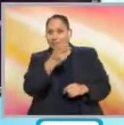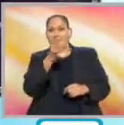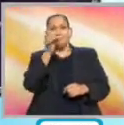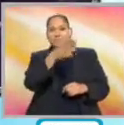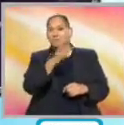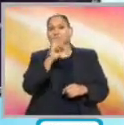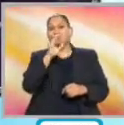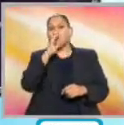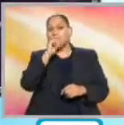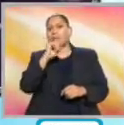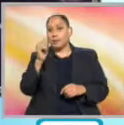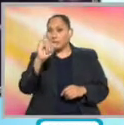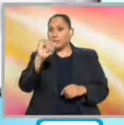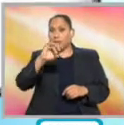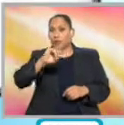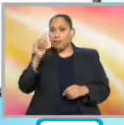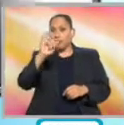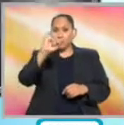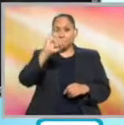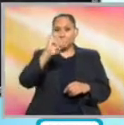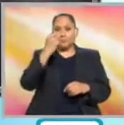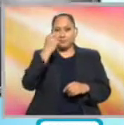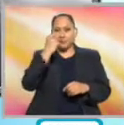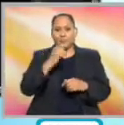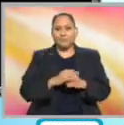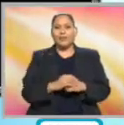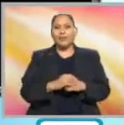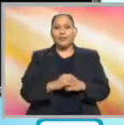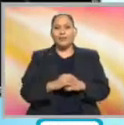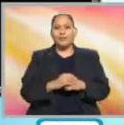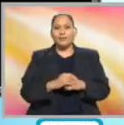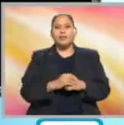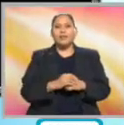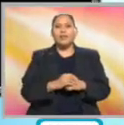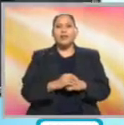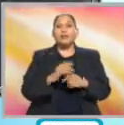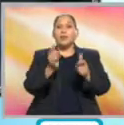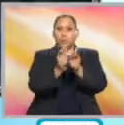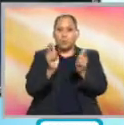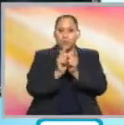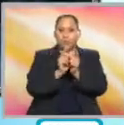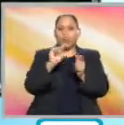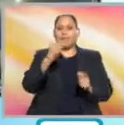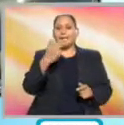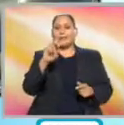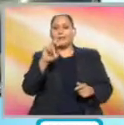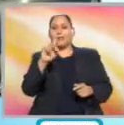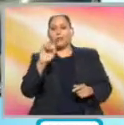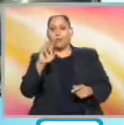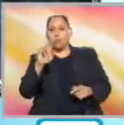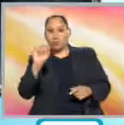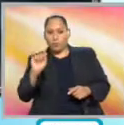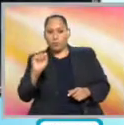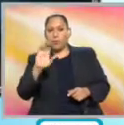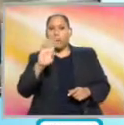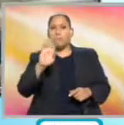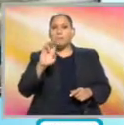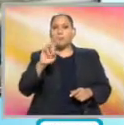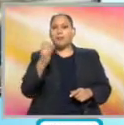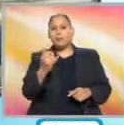sí te la Bueno, mato. A ver, Escucha a LA ver. Woman. a ver. LA Woman de los Doors. ¡Ay, rolón! No, igual vas